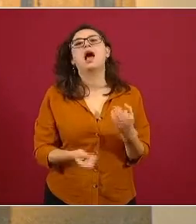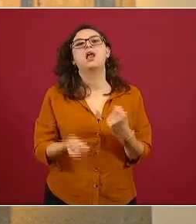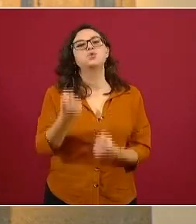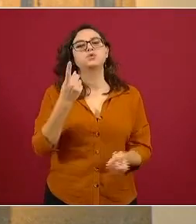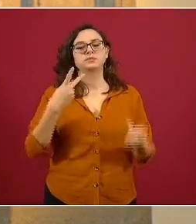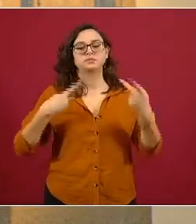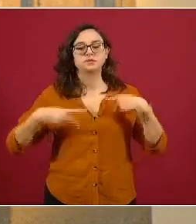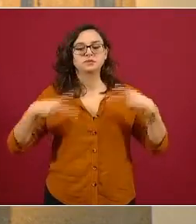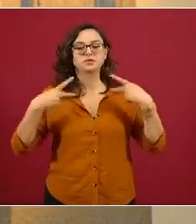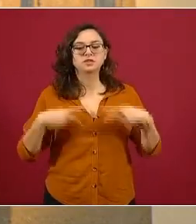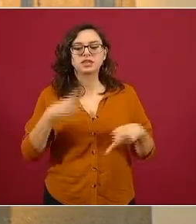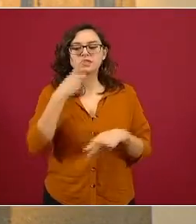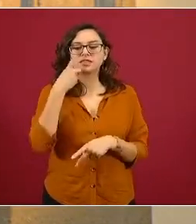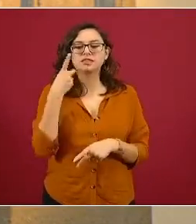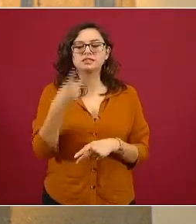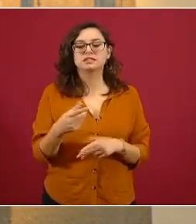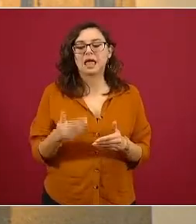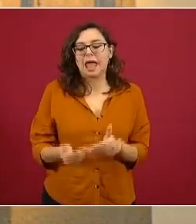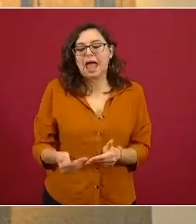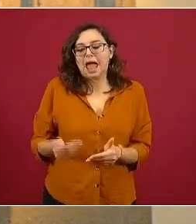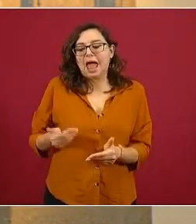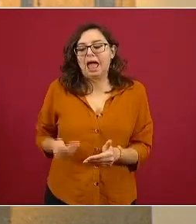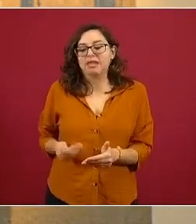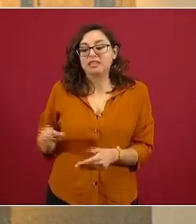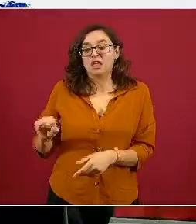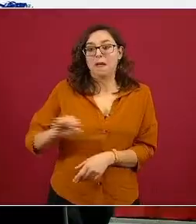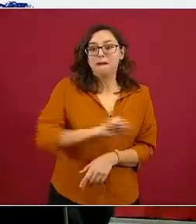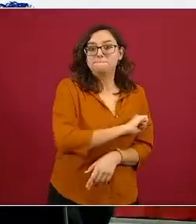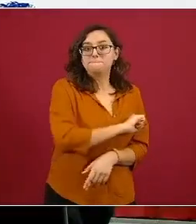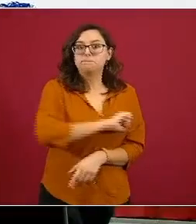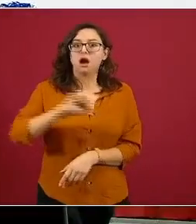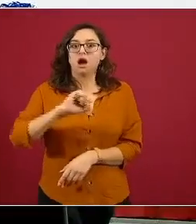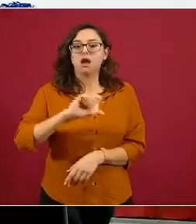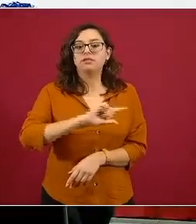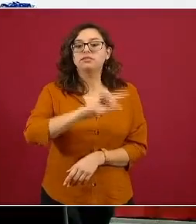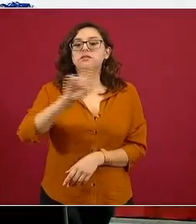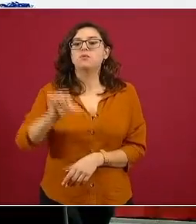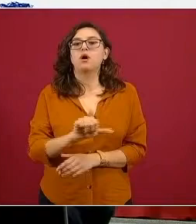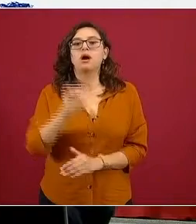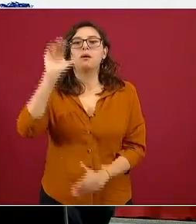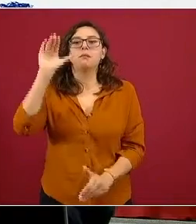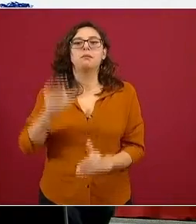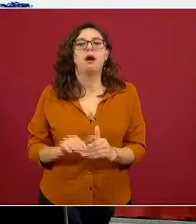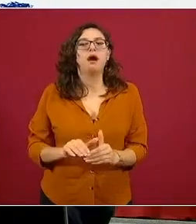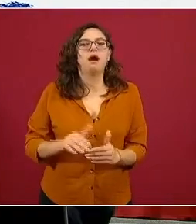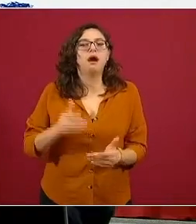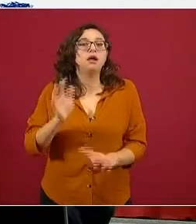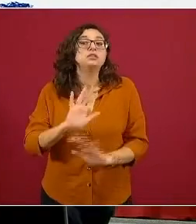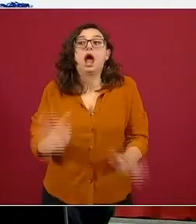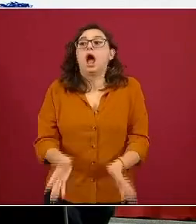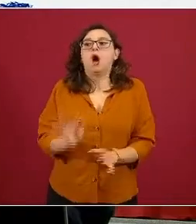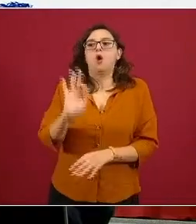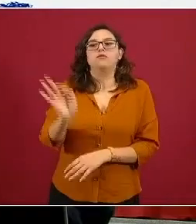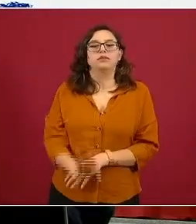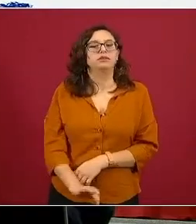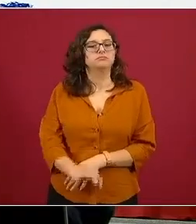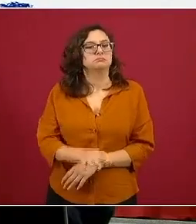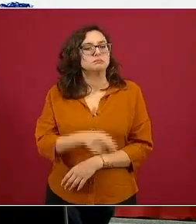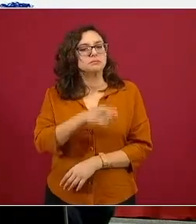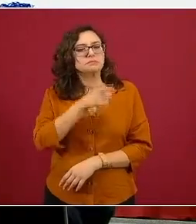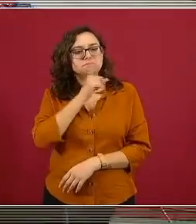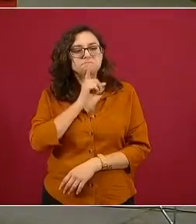personas mencionaban que se subían los precios antes y luego se bajaban, pero bueno, creo que el trabajo de la Profeco ha ayudado a